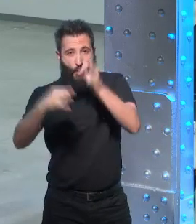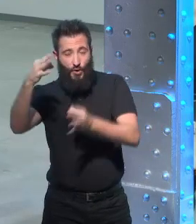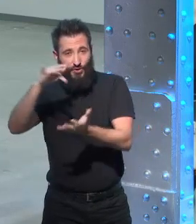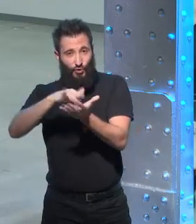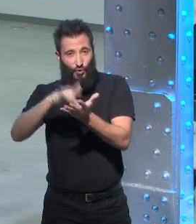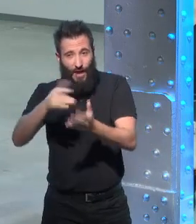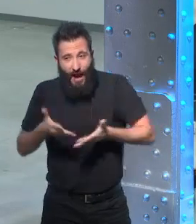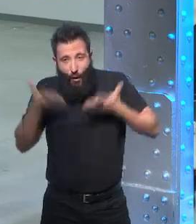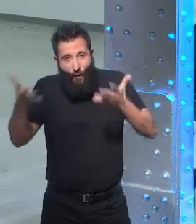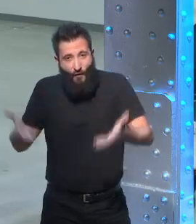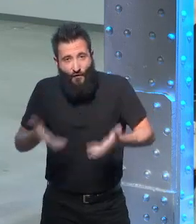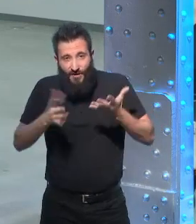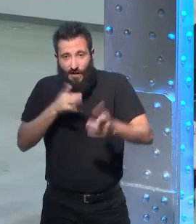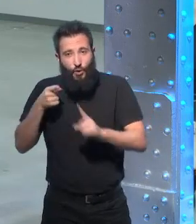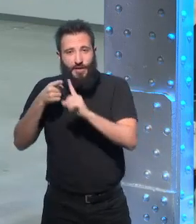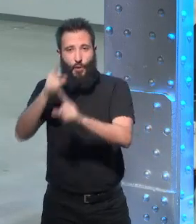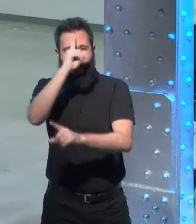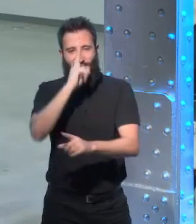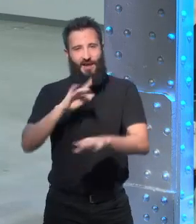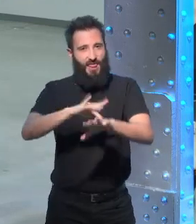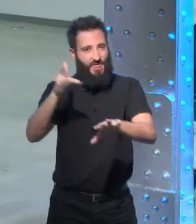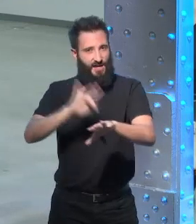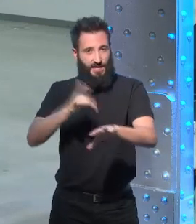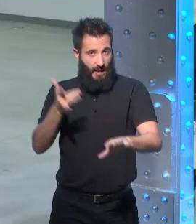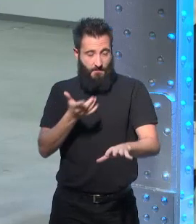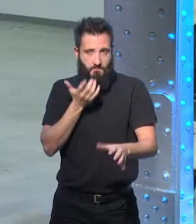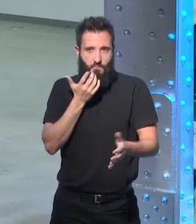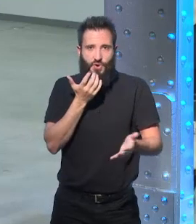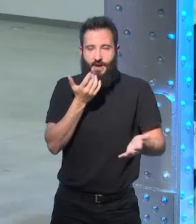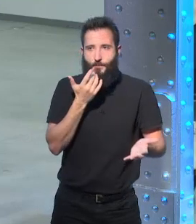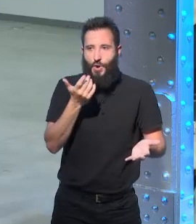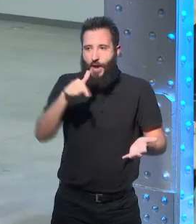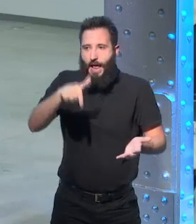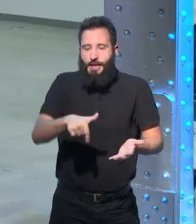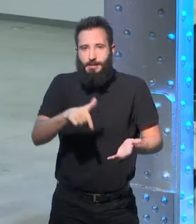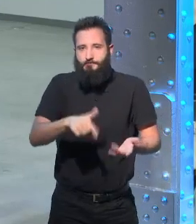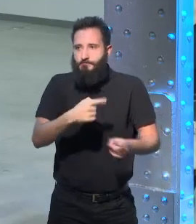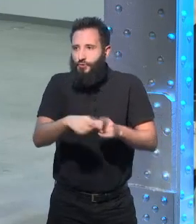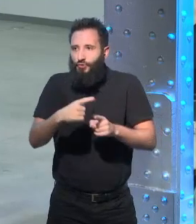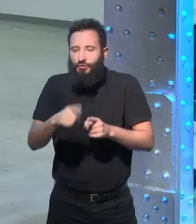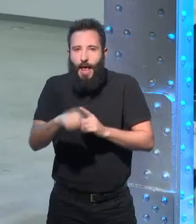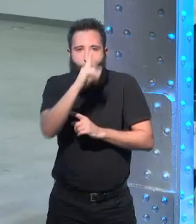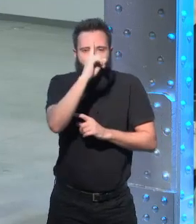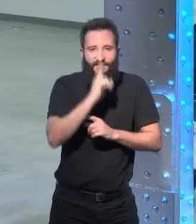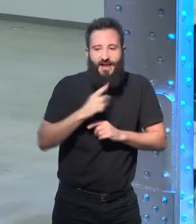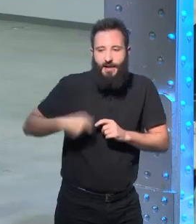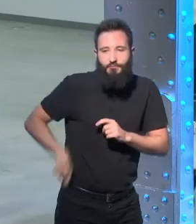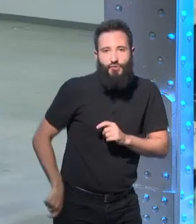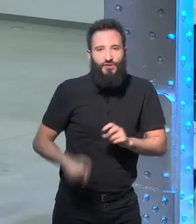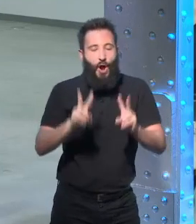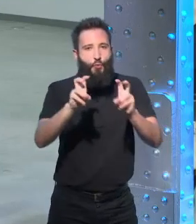ofertas dirigido a perfiles digitales. Por ejemplo, aquí nos encontramos como perfiles novedosos